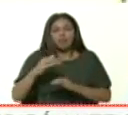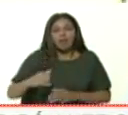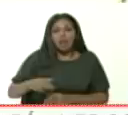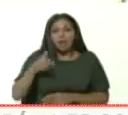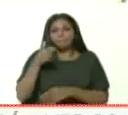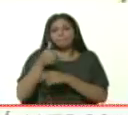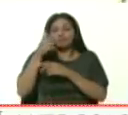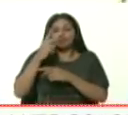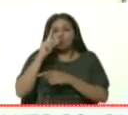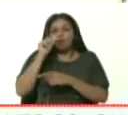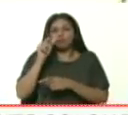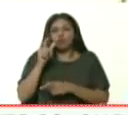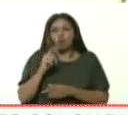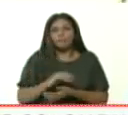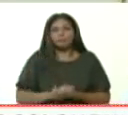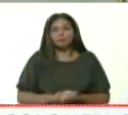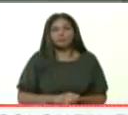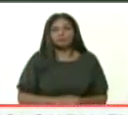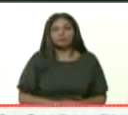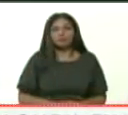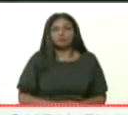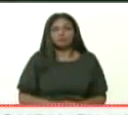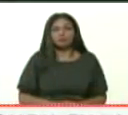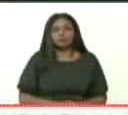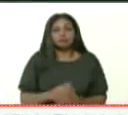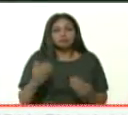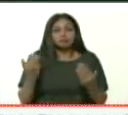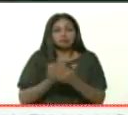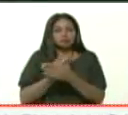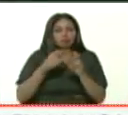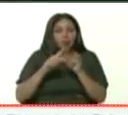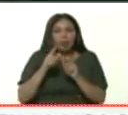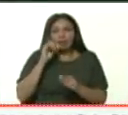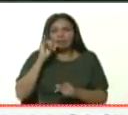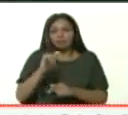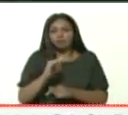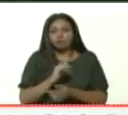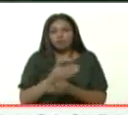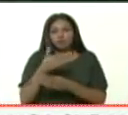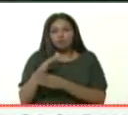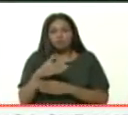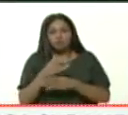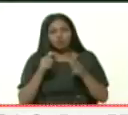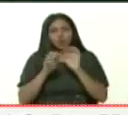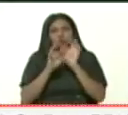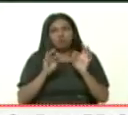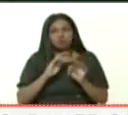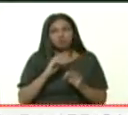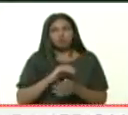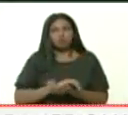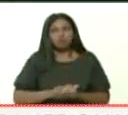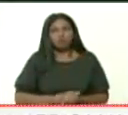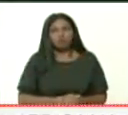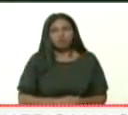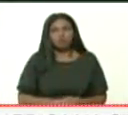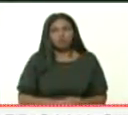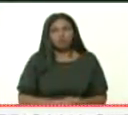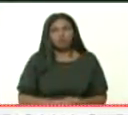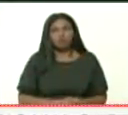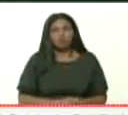de alias El Brother. Desvirtuaron por completo la denuncia, a pesar de que se